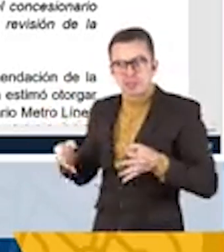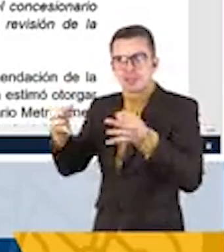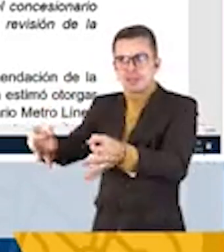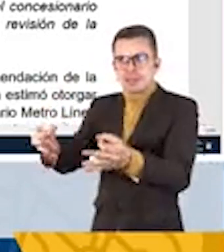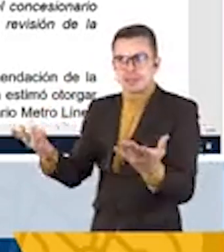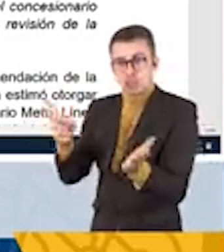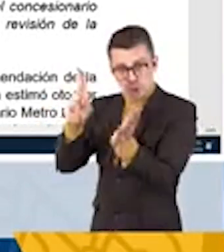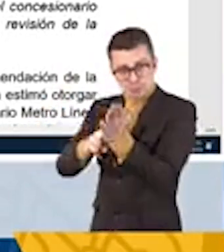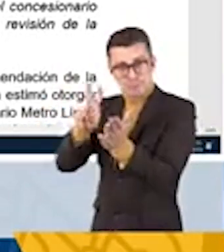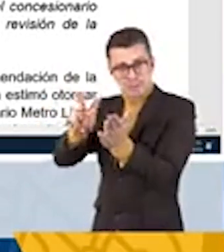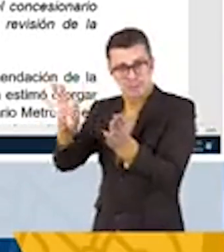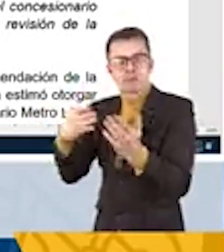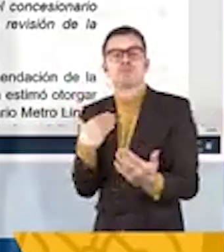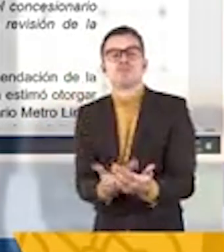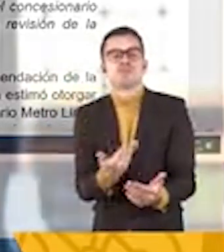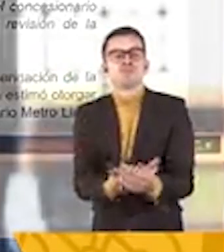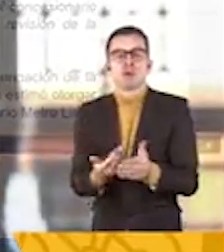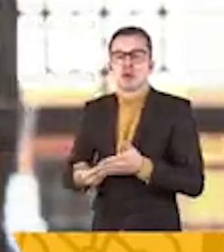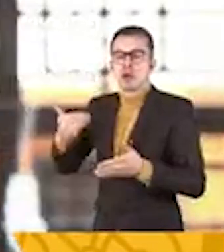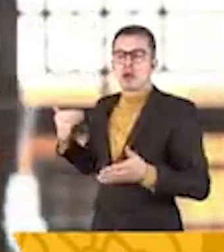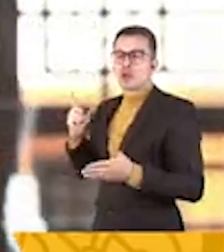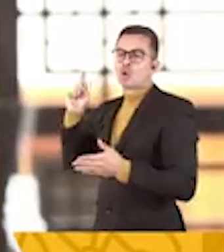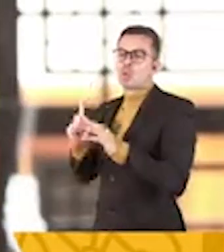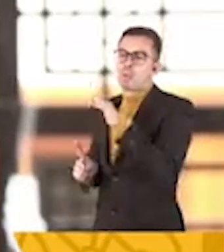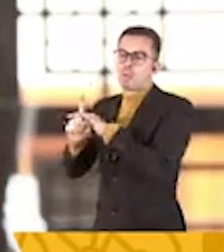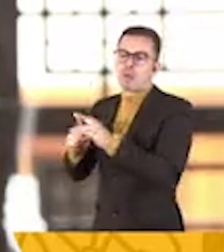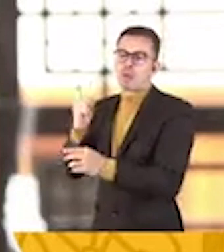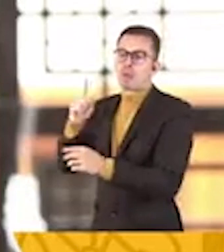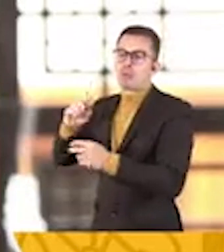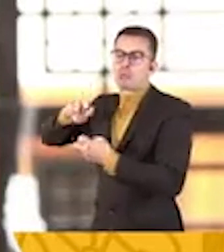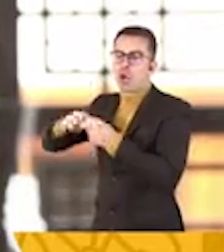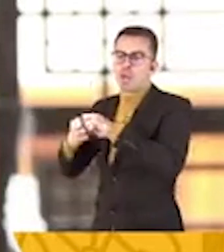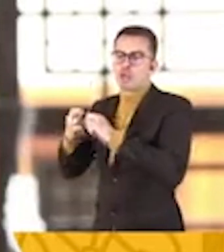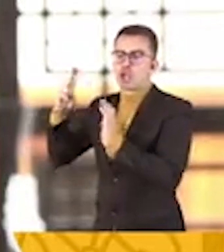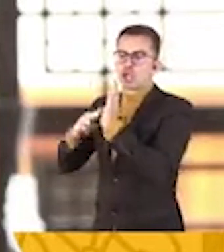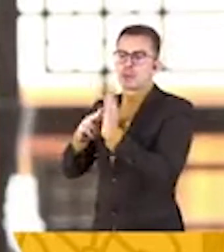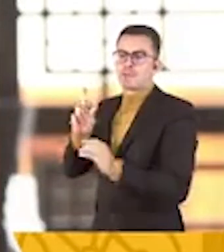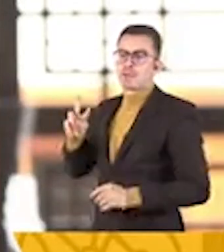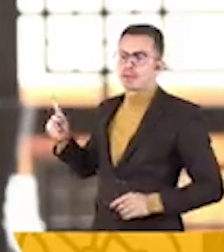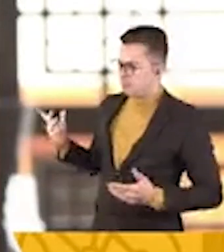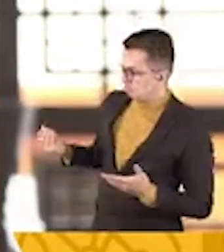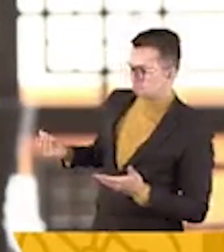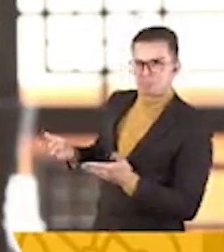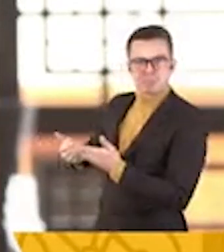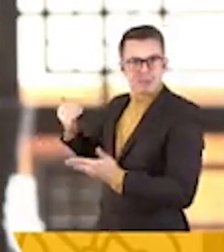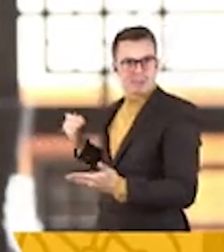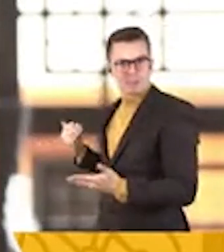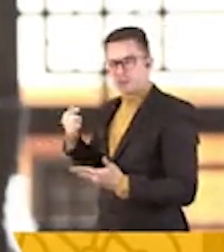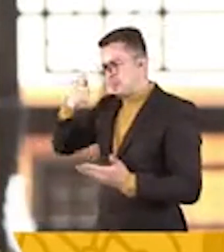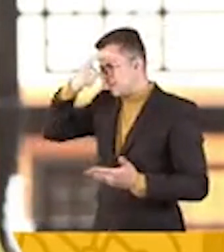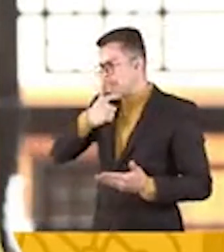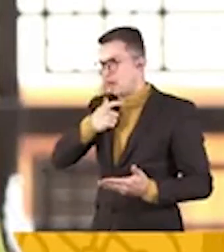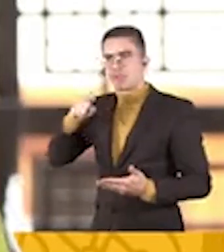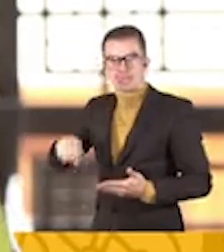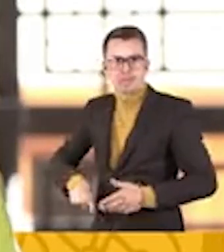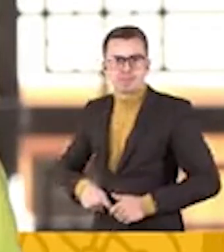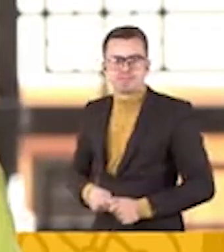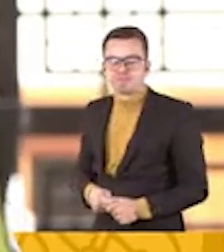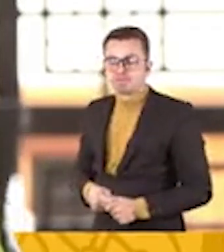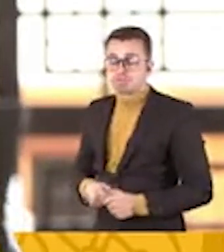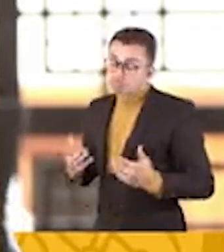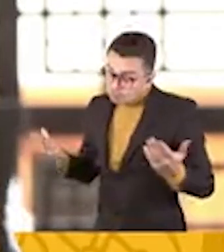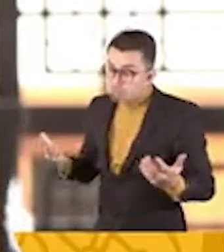no nos pueden venir a argumentar problemas con el COVID que se terminó en el 2021. Hay que ser serios en eso. De manera que